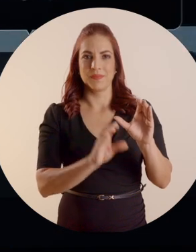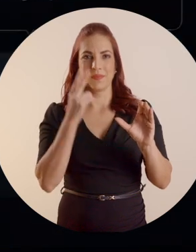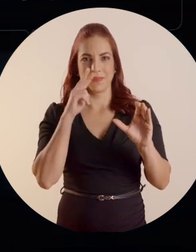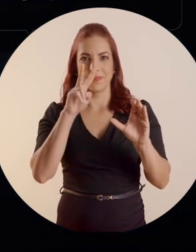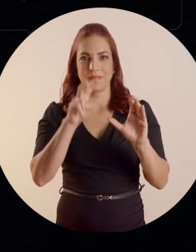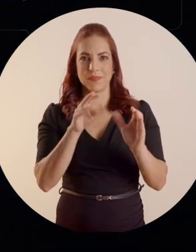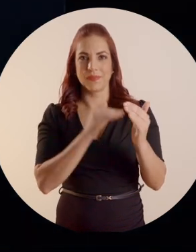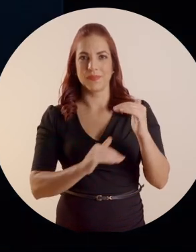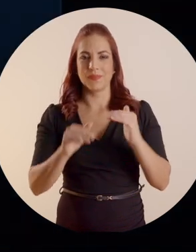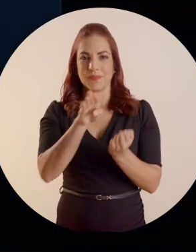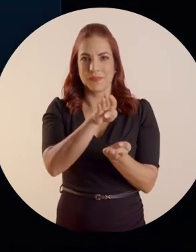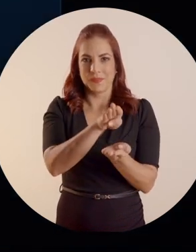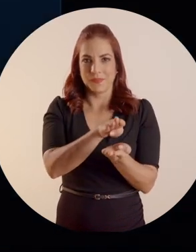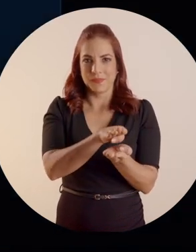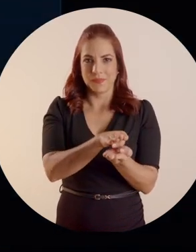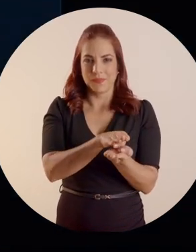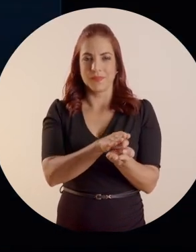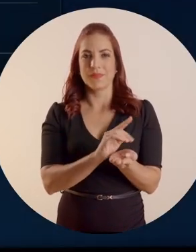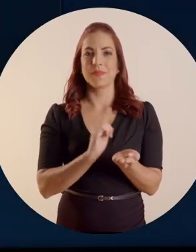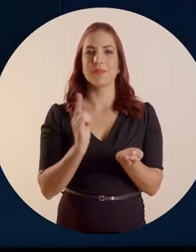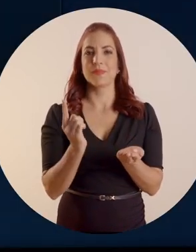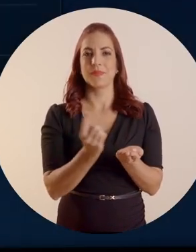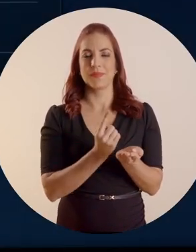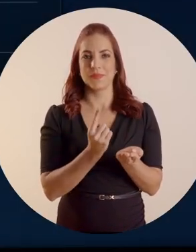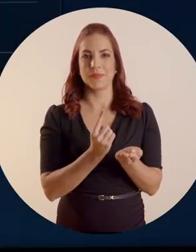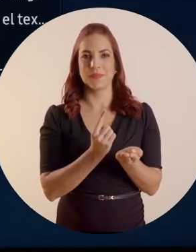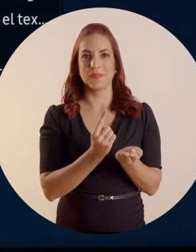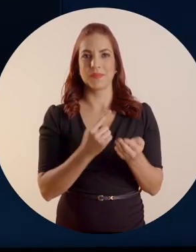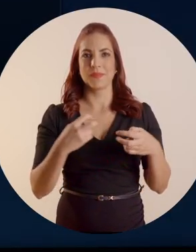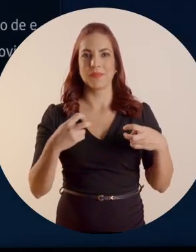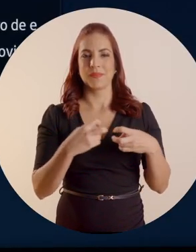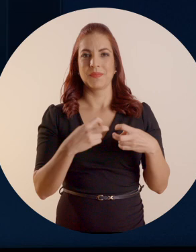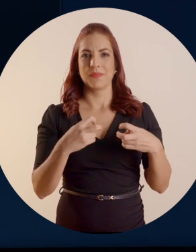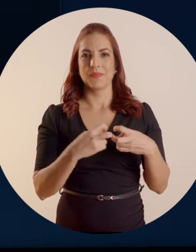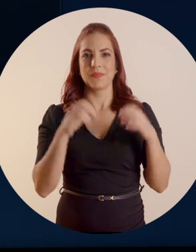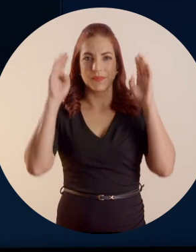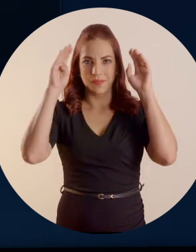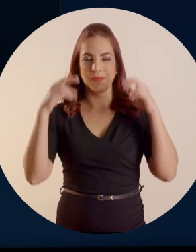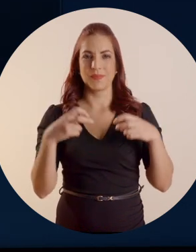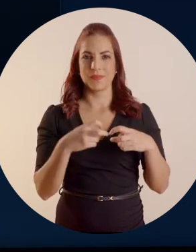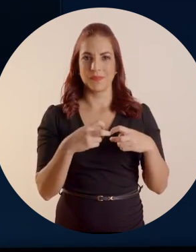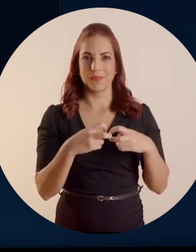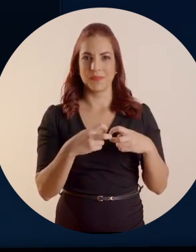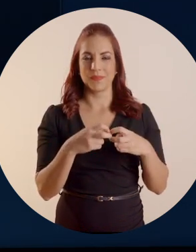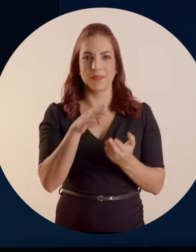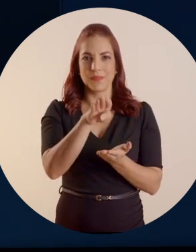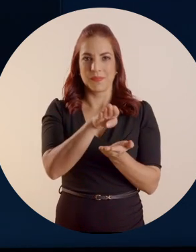Configuración. Verifica el nivel de batería del control remoto en General, Energía y ahorro de